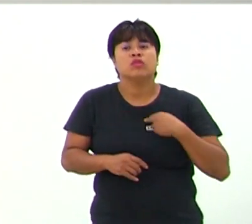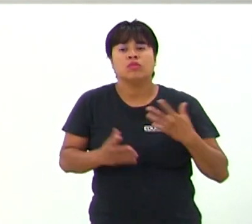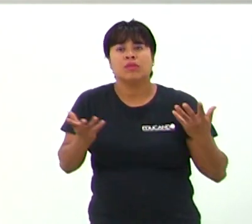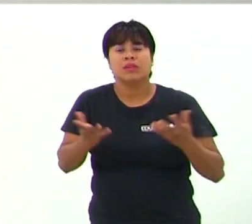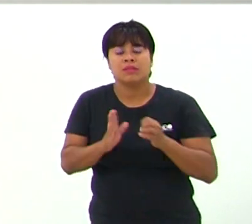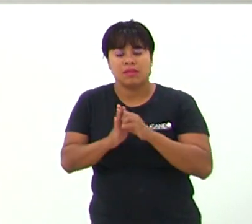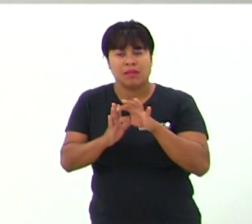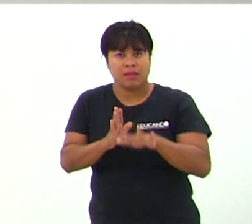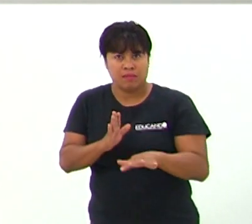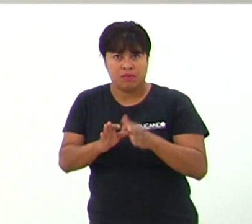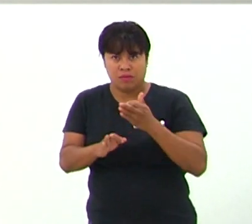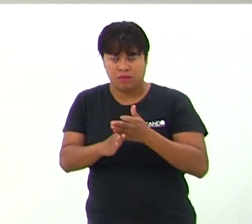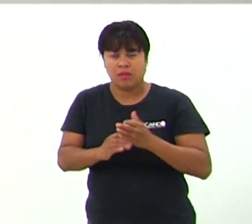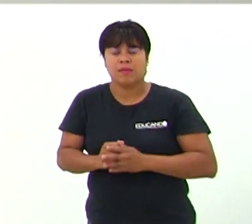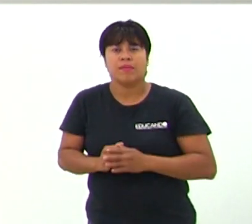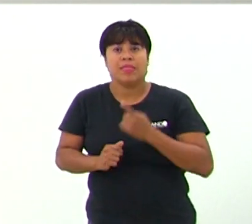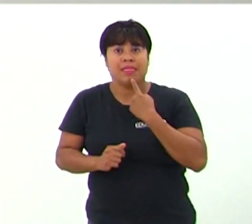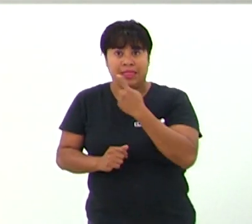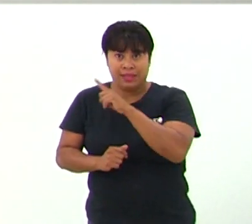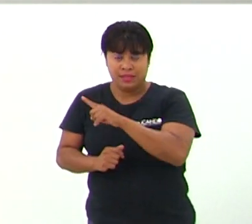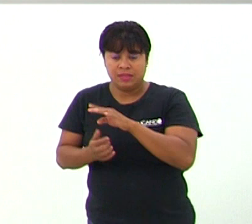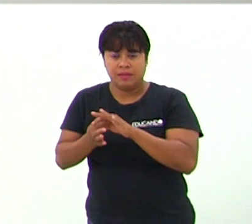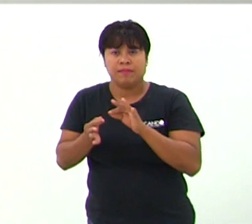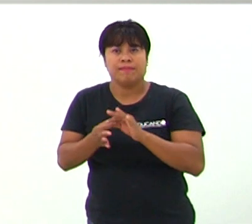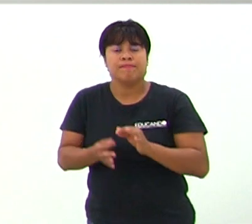ejemplo aquí abajo. Dice así: